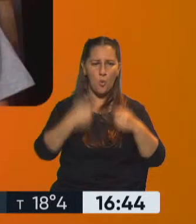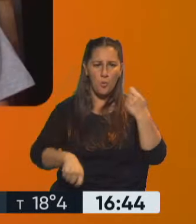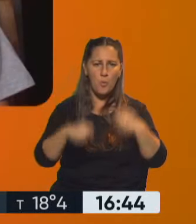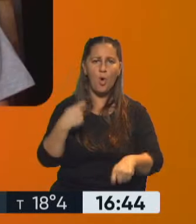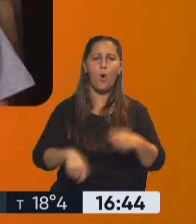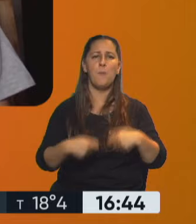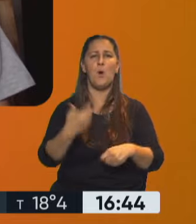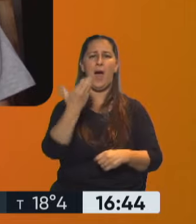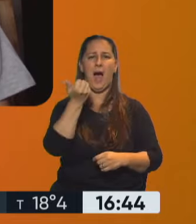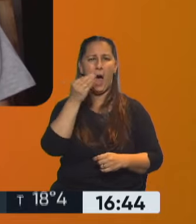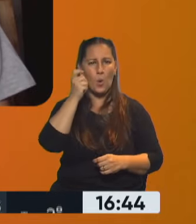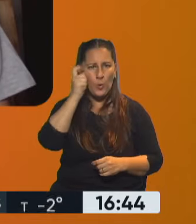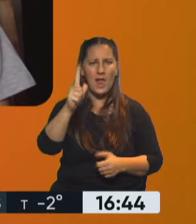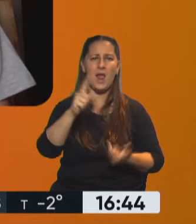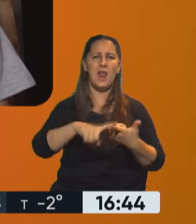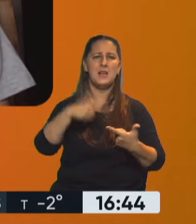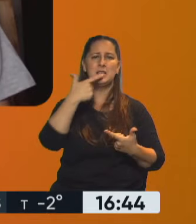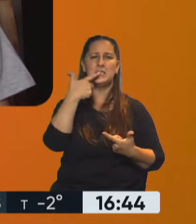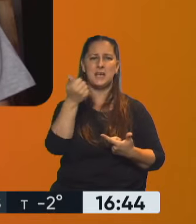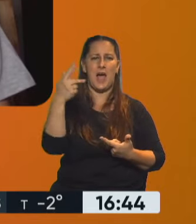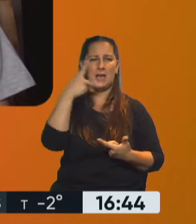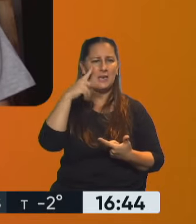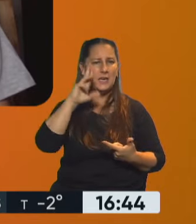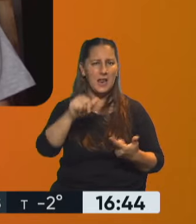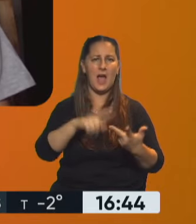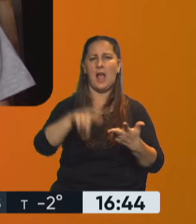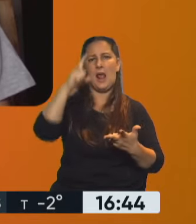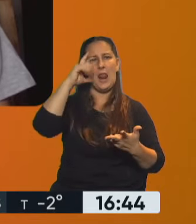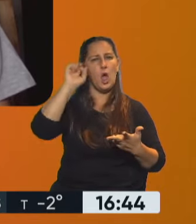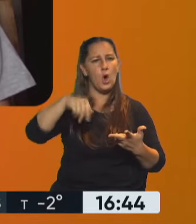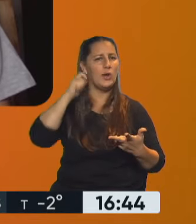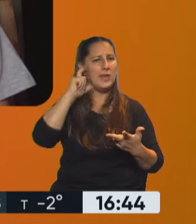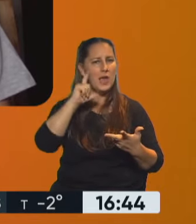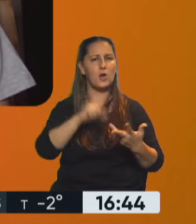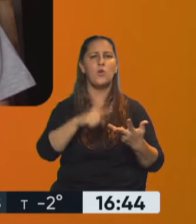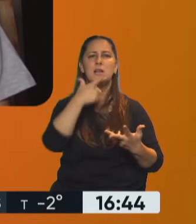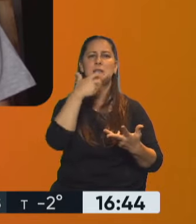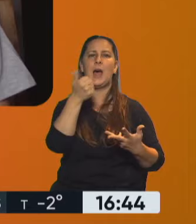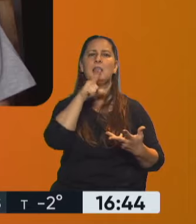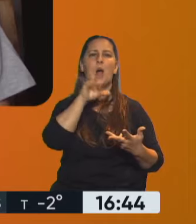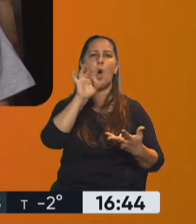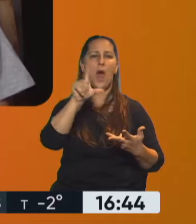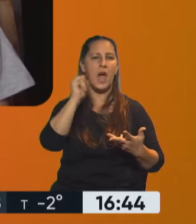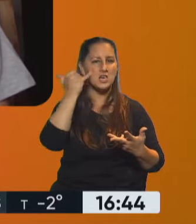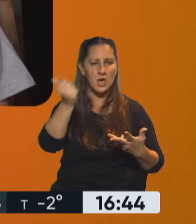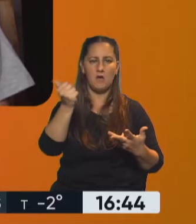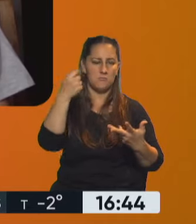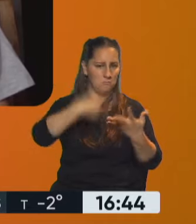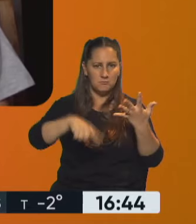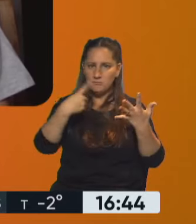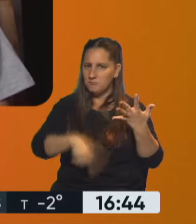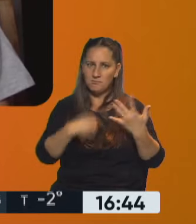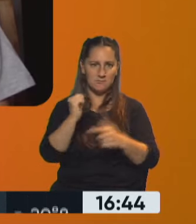circos. Y bueno, como León Gieco, Gustavo Santaolalla. Y también, vos sabés